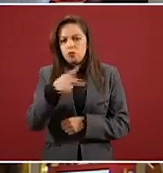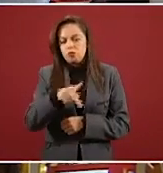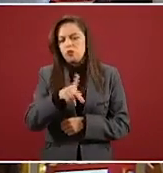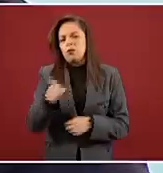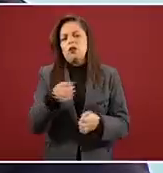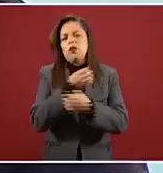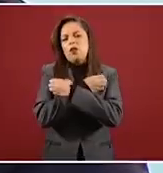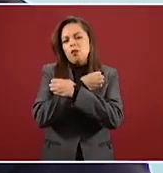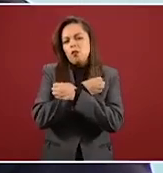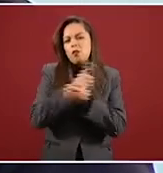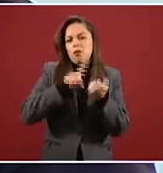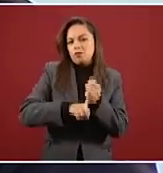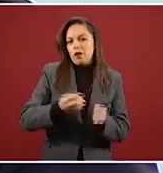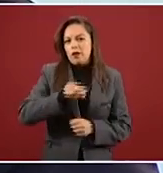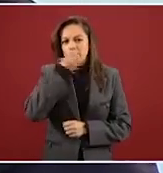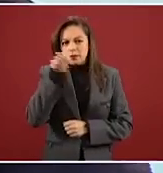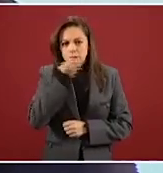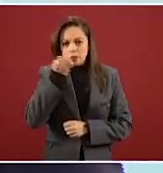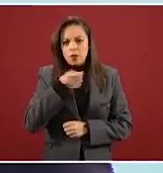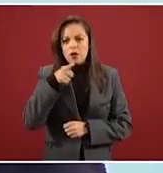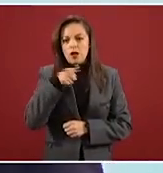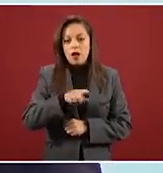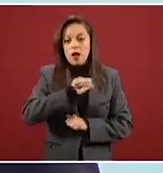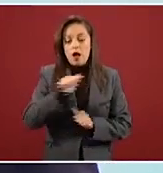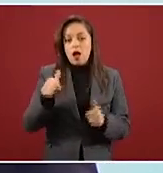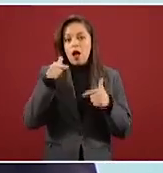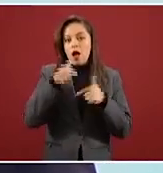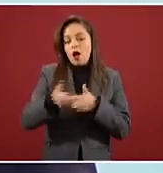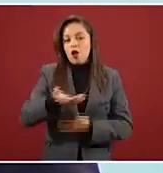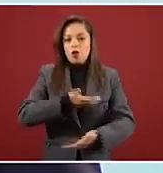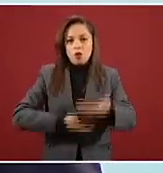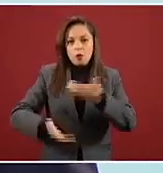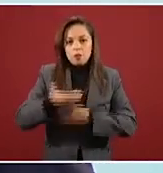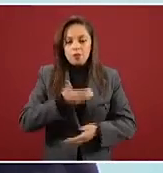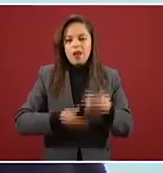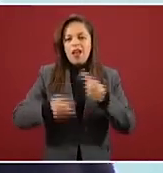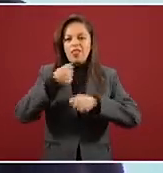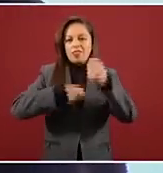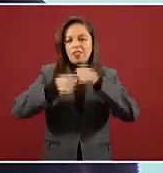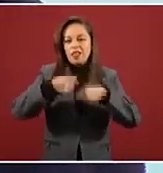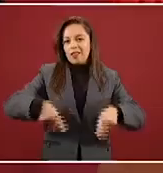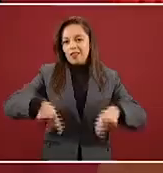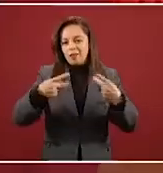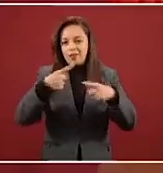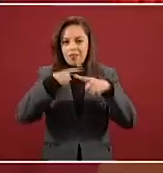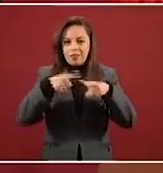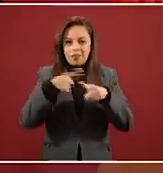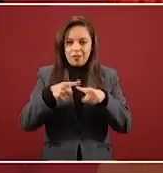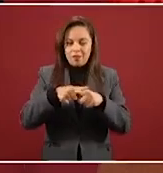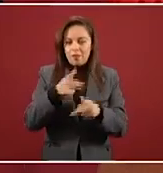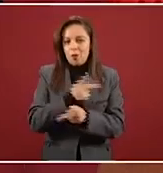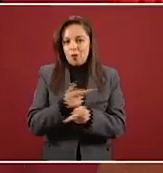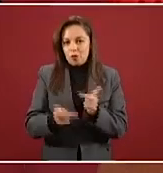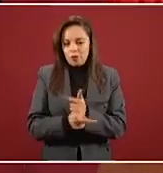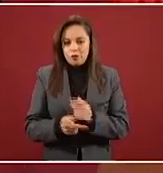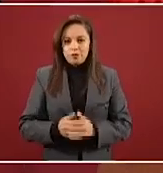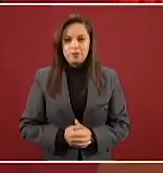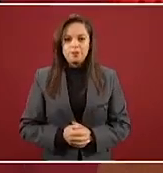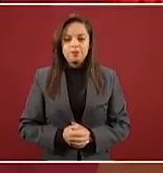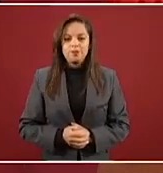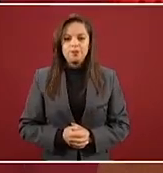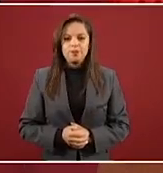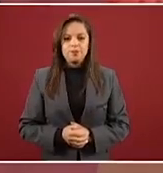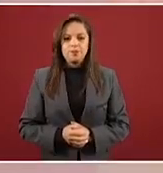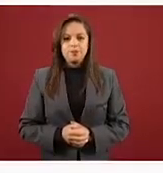escuelas y comercio, en particular tiendas departamentales. Algunos de ellos se